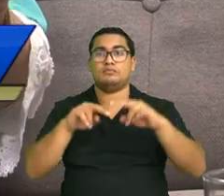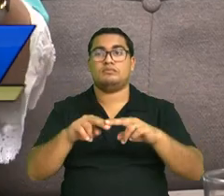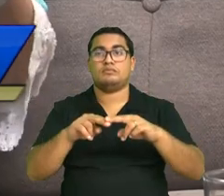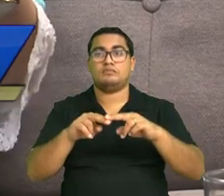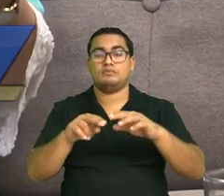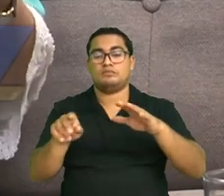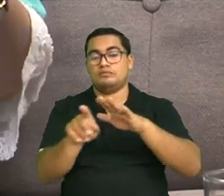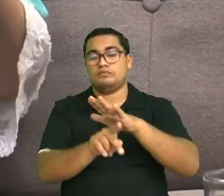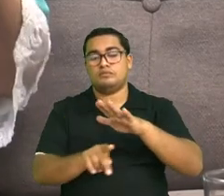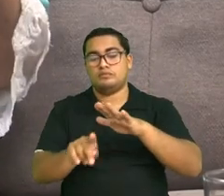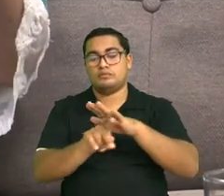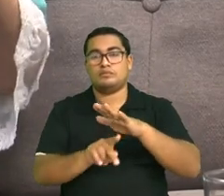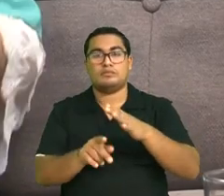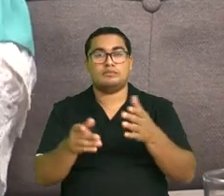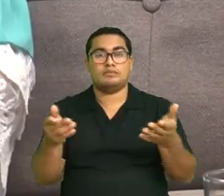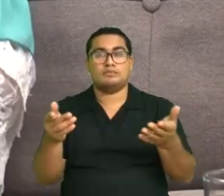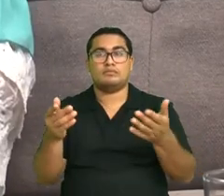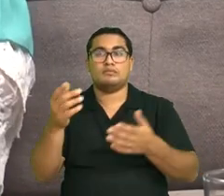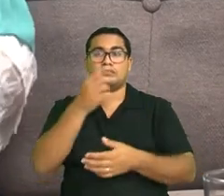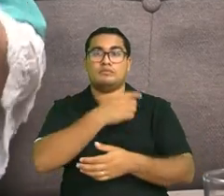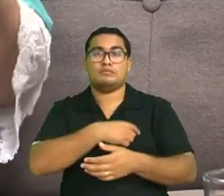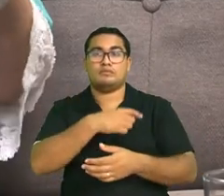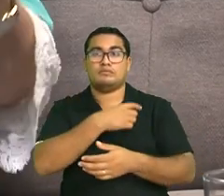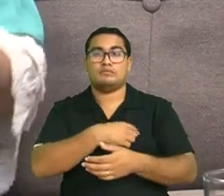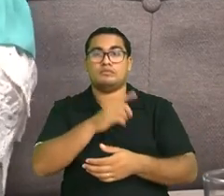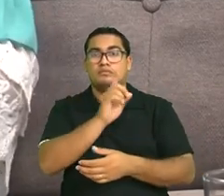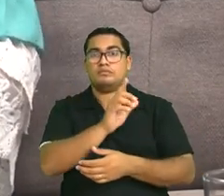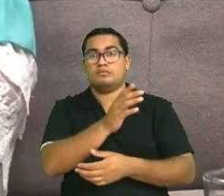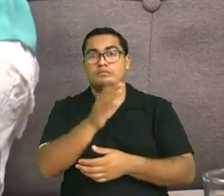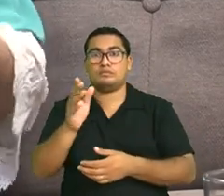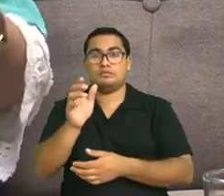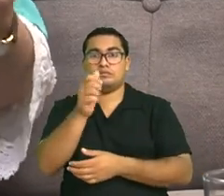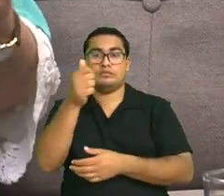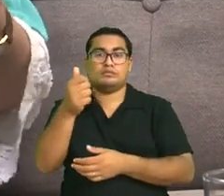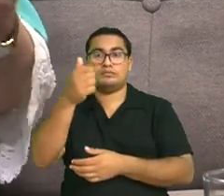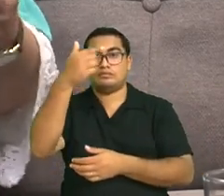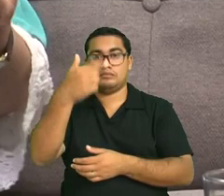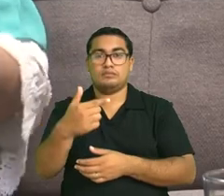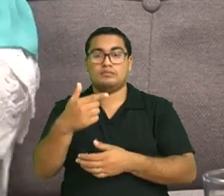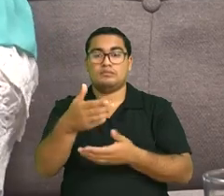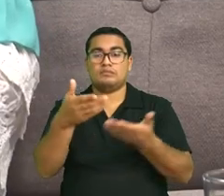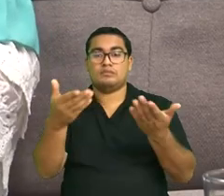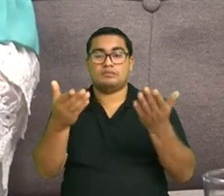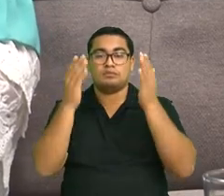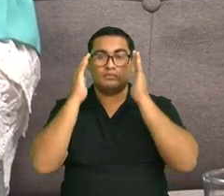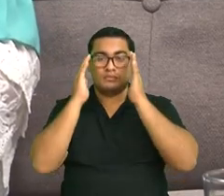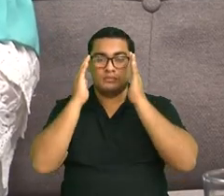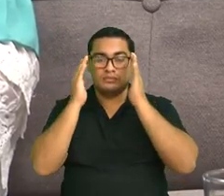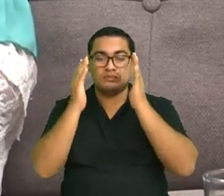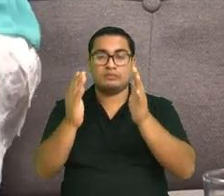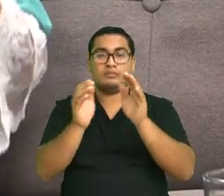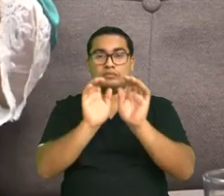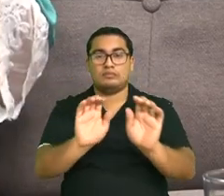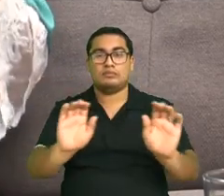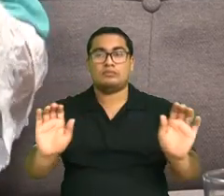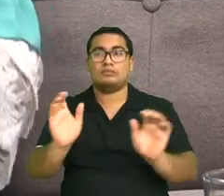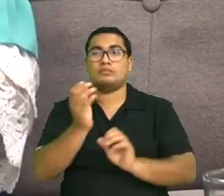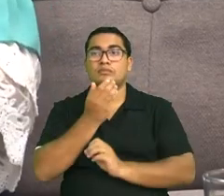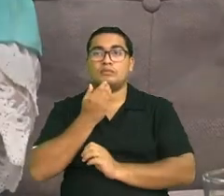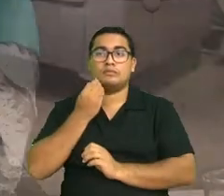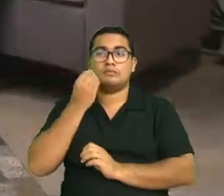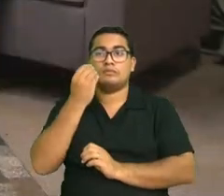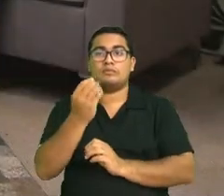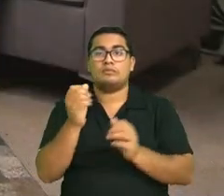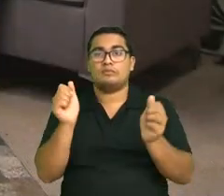inicial, desde educación primaria, educación secundaria, para atender a niños, niñas y jóvenes, en este caso pues